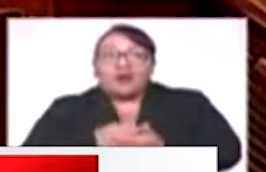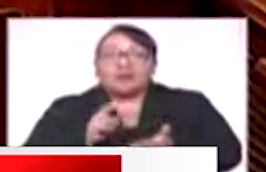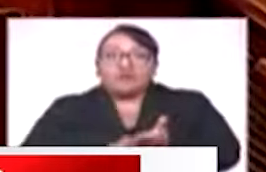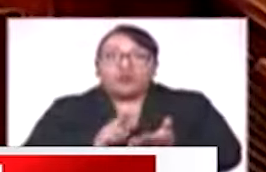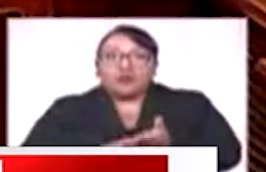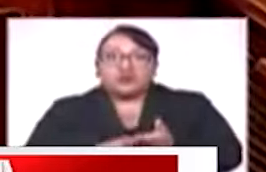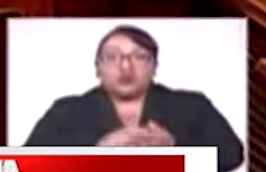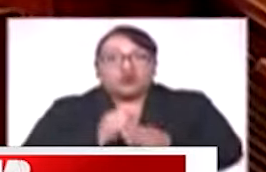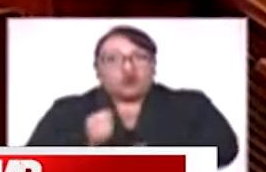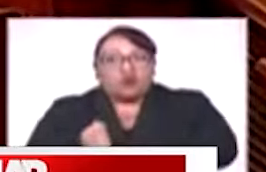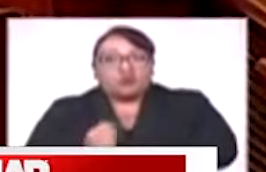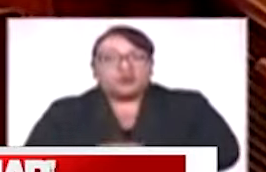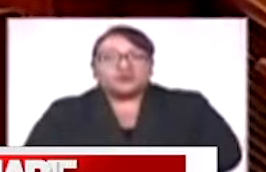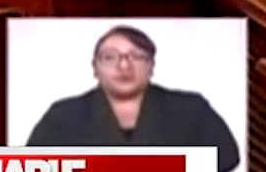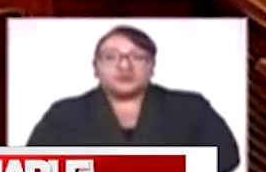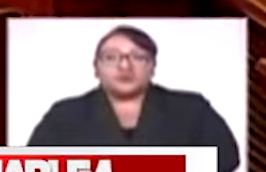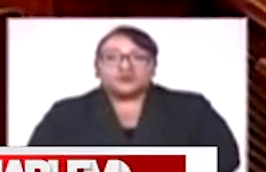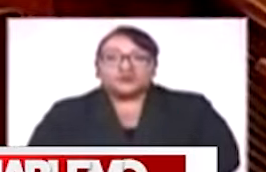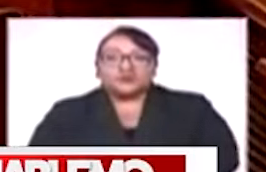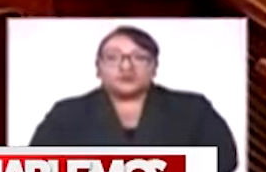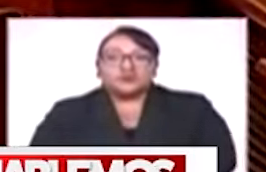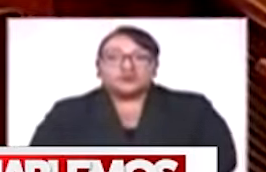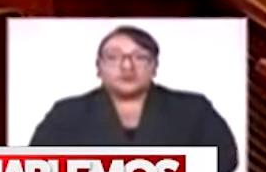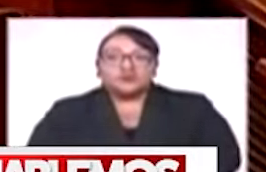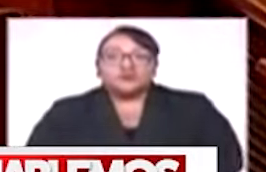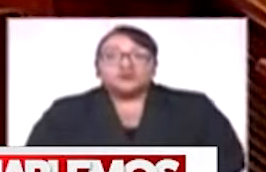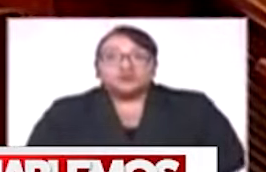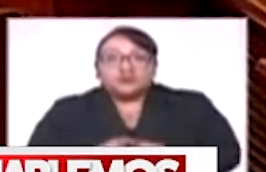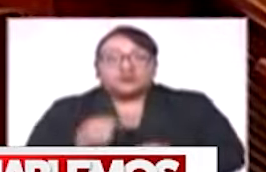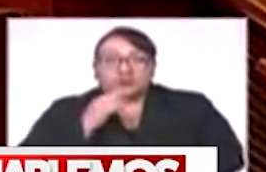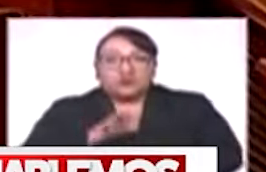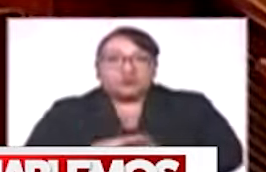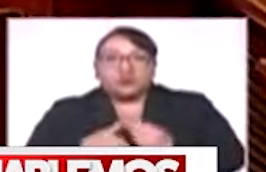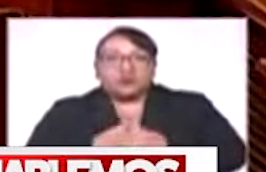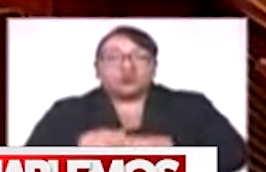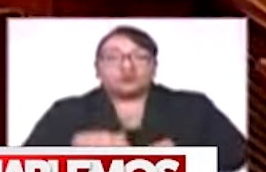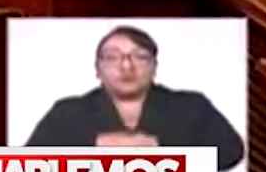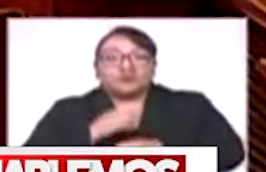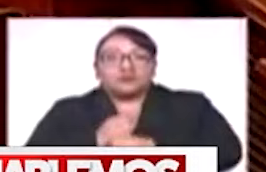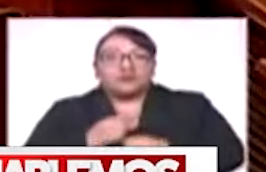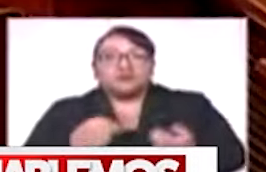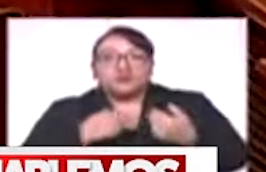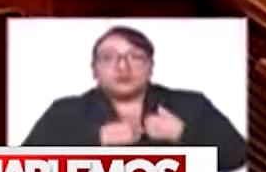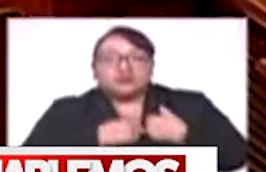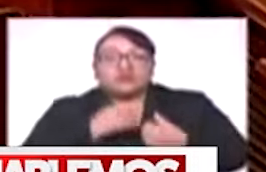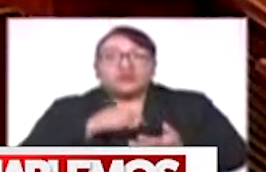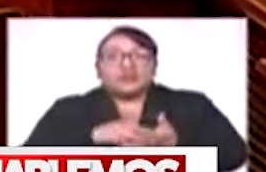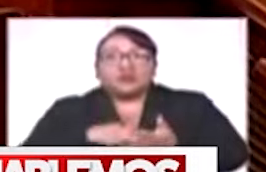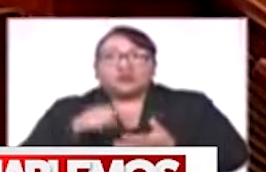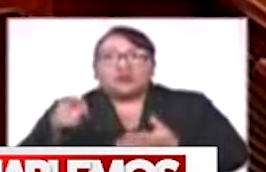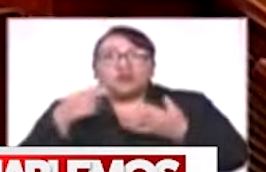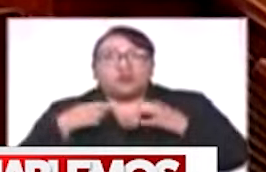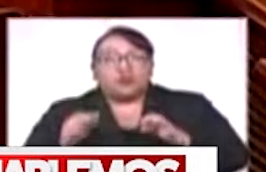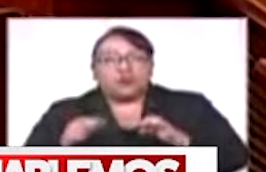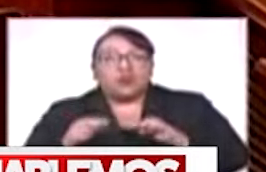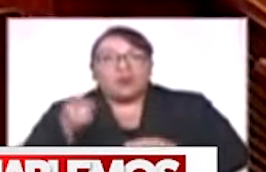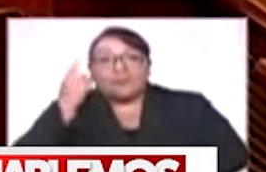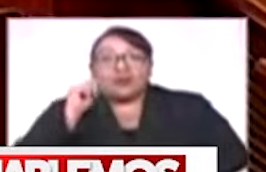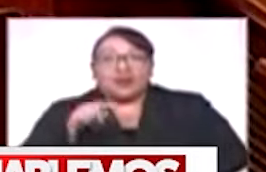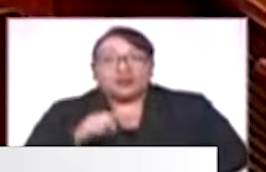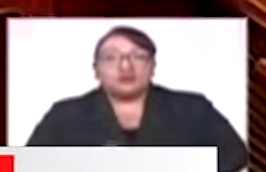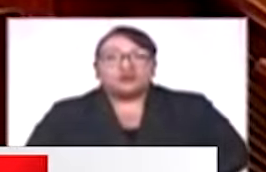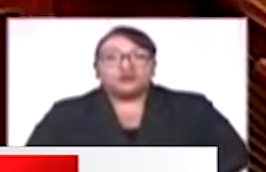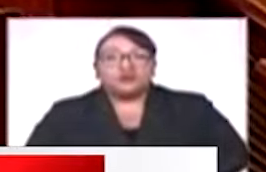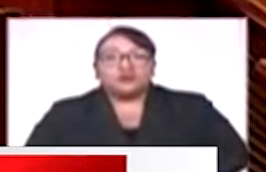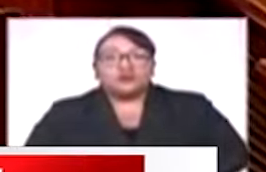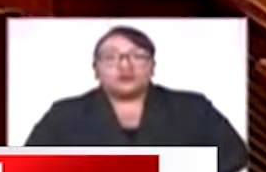tributaria. De igual manera, ratificamos nuestro compromiso con la gestión responsable del endeudamiento público. Para ello,